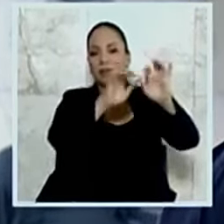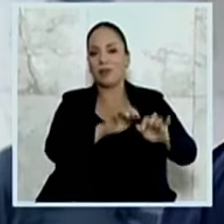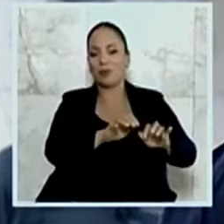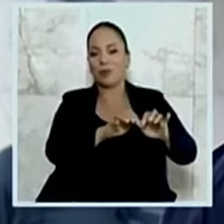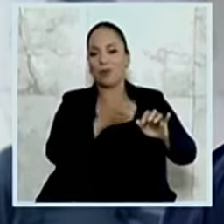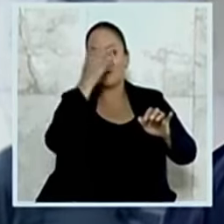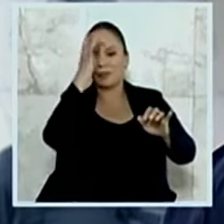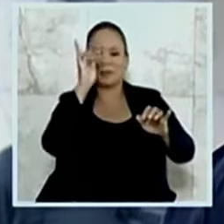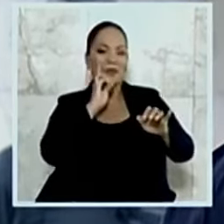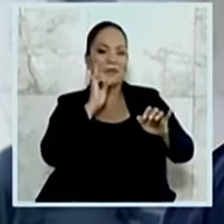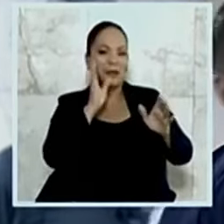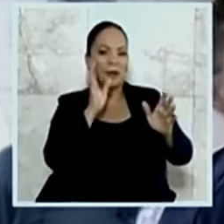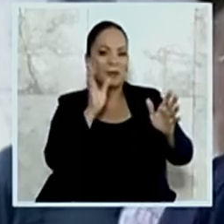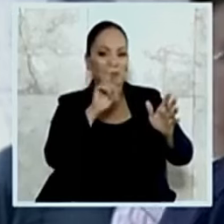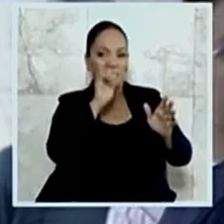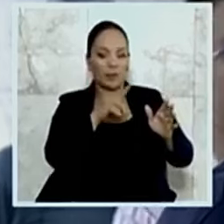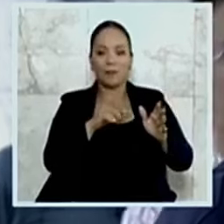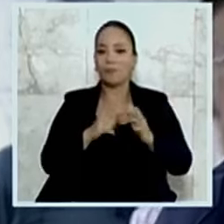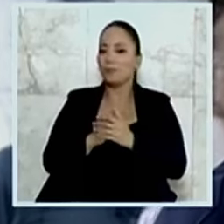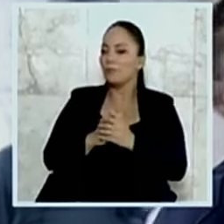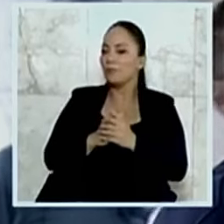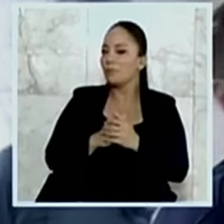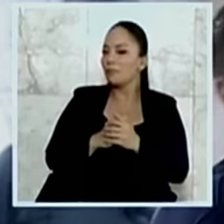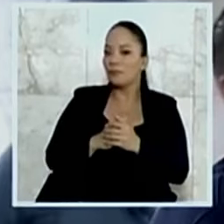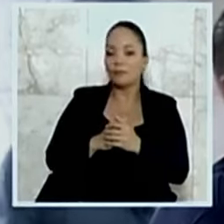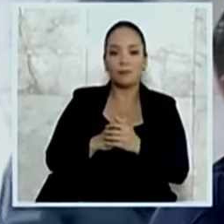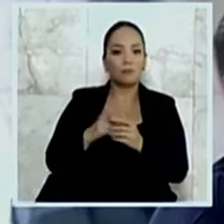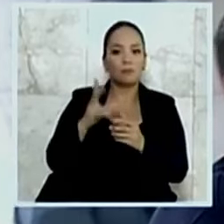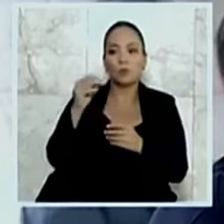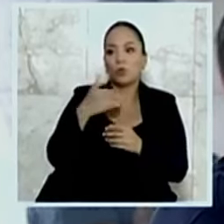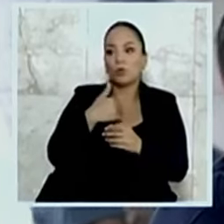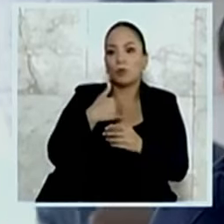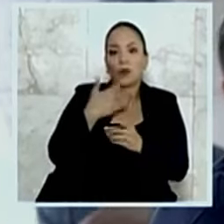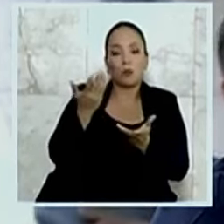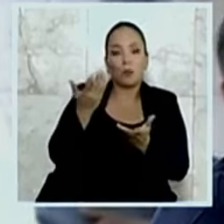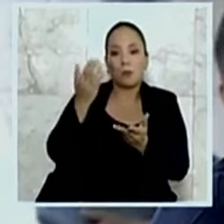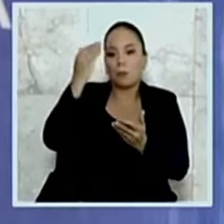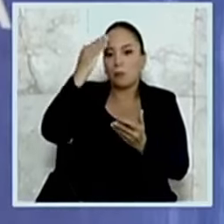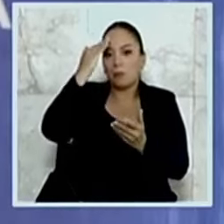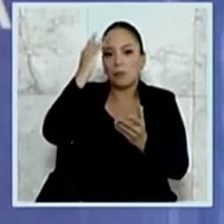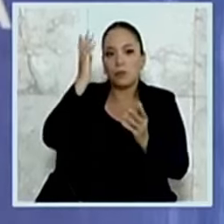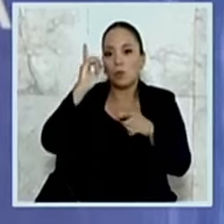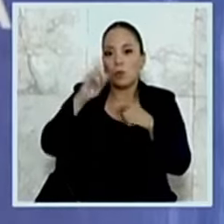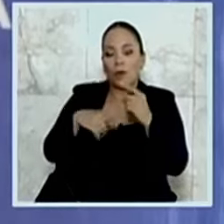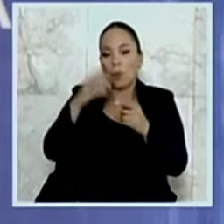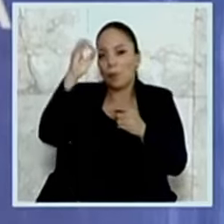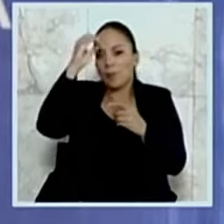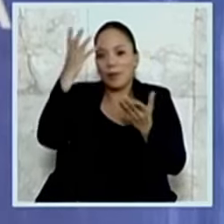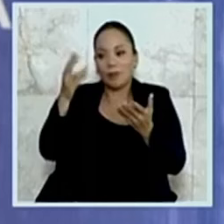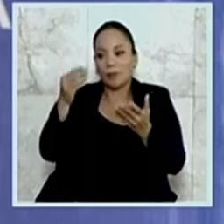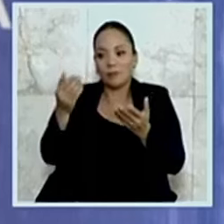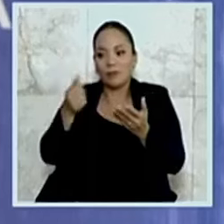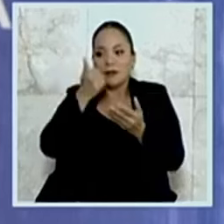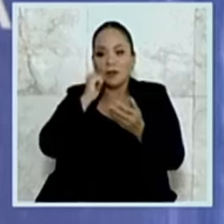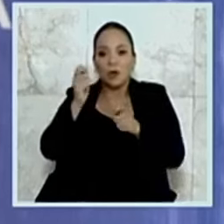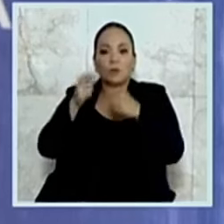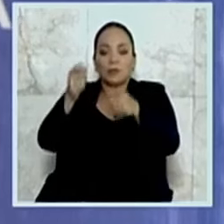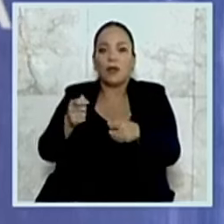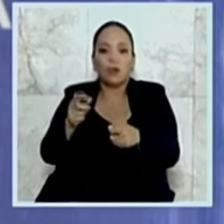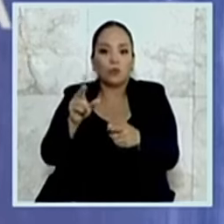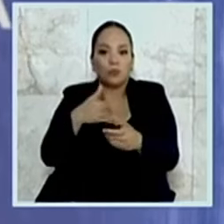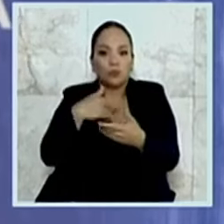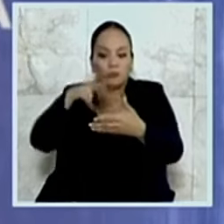presidente de Costa Rica acerca de que un proyecto de ley que se está presentando haya sido escrito justamente por la inteligencia